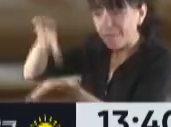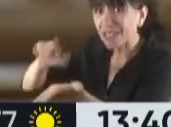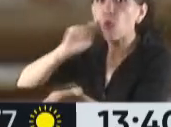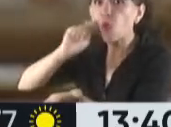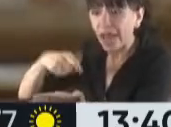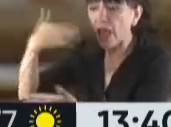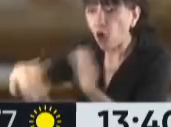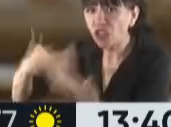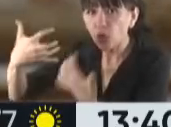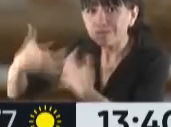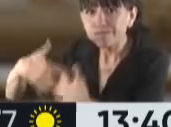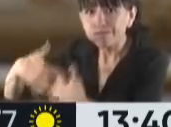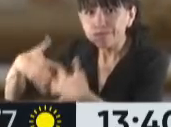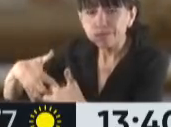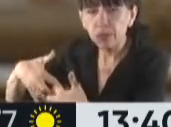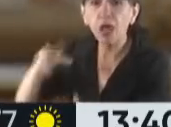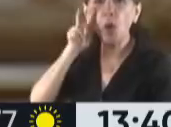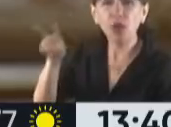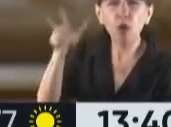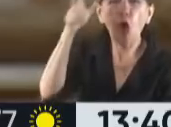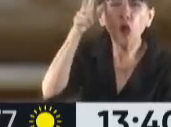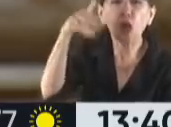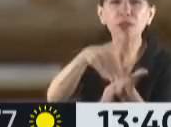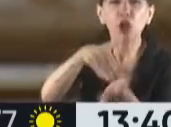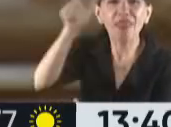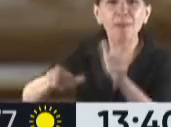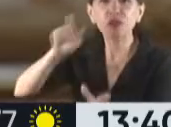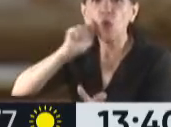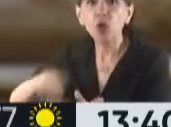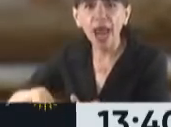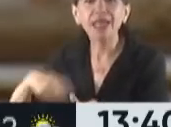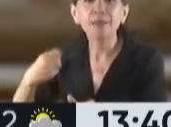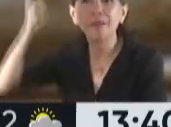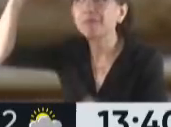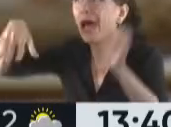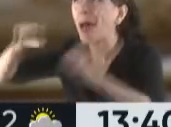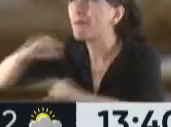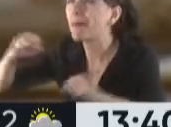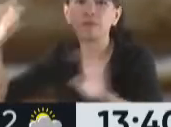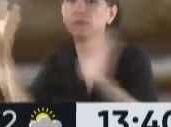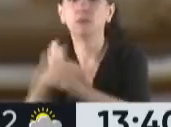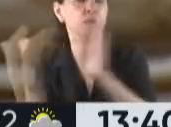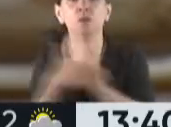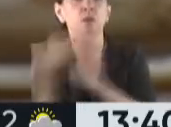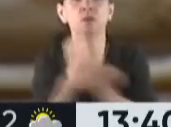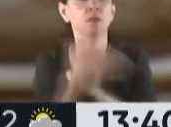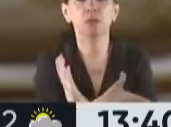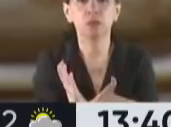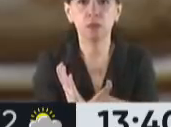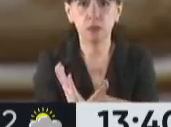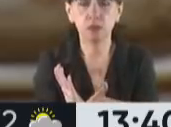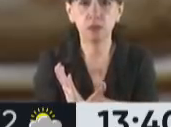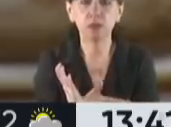Hemos visto que 8 millones de ucranianos han huido de los bombardeos rusos como refugiados ahora en la